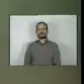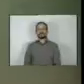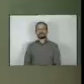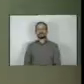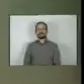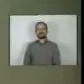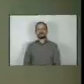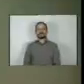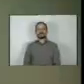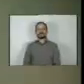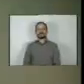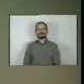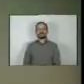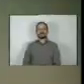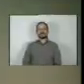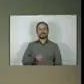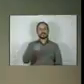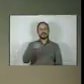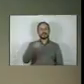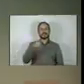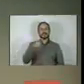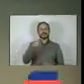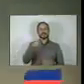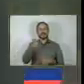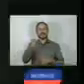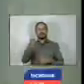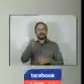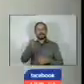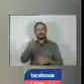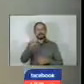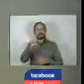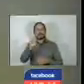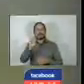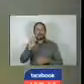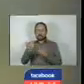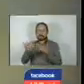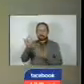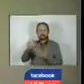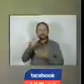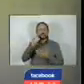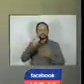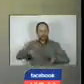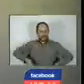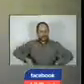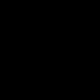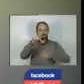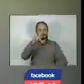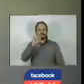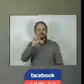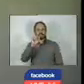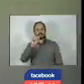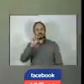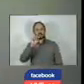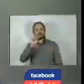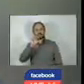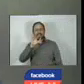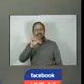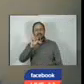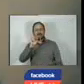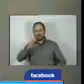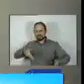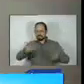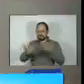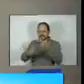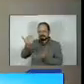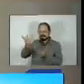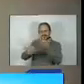Un autobús de la ruta 212 incendió cuando circulaba sobre la carretera Panamericana a la altura del desvío San Andrés en Ciudad